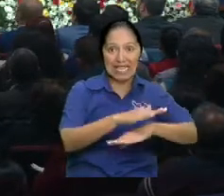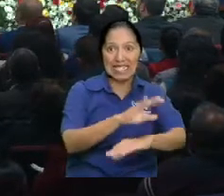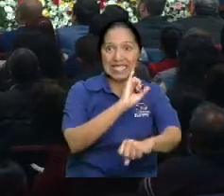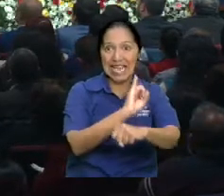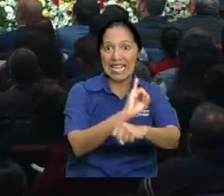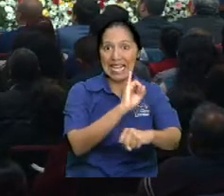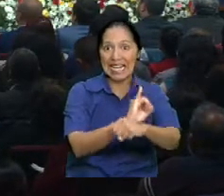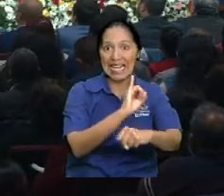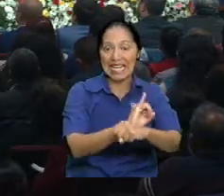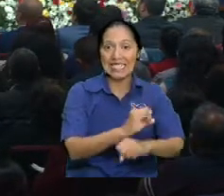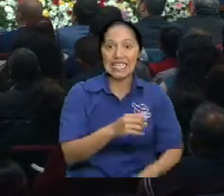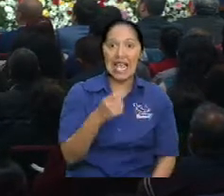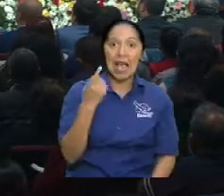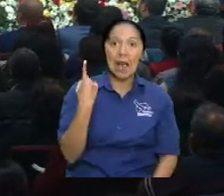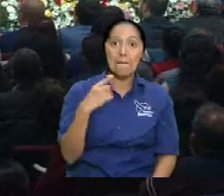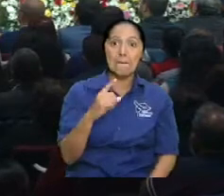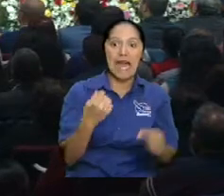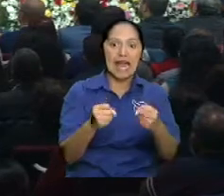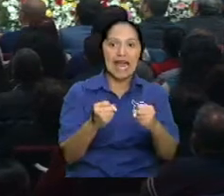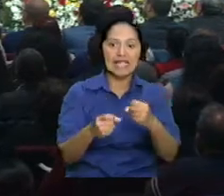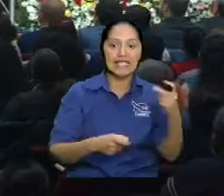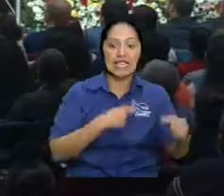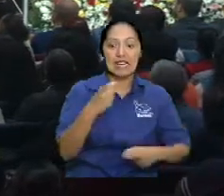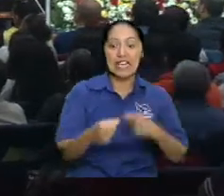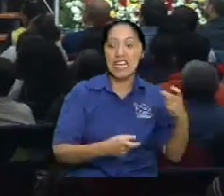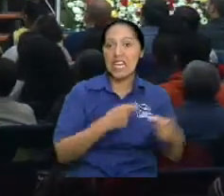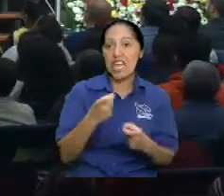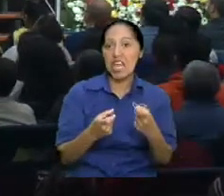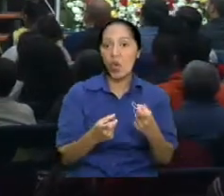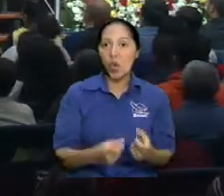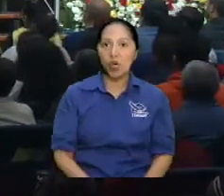para negociar. Aún el diezmo, todo